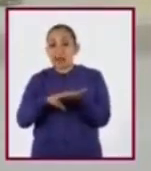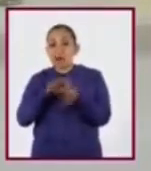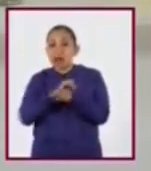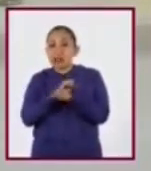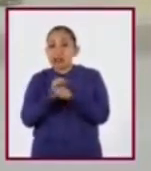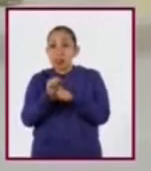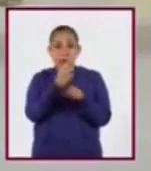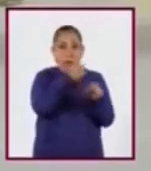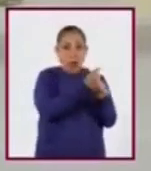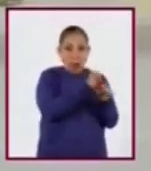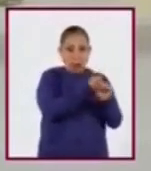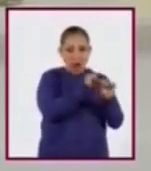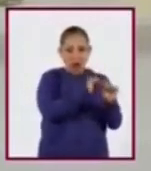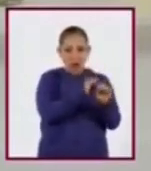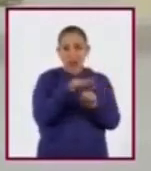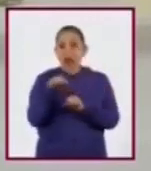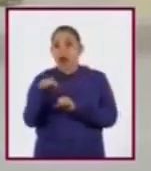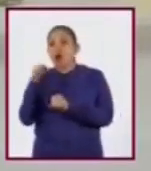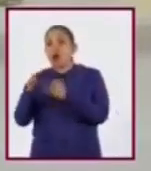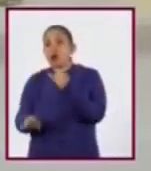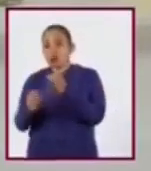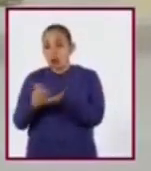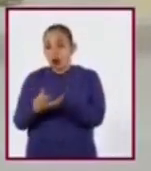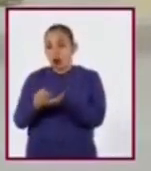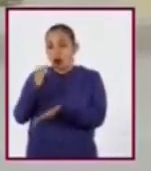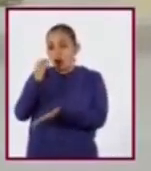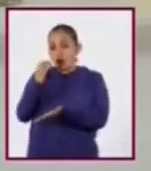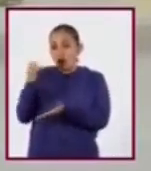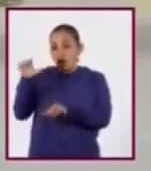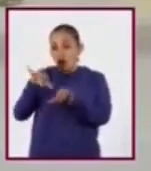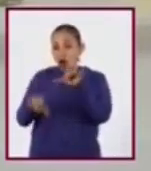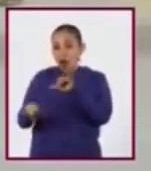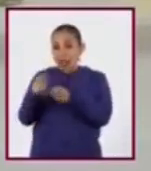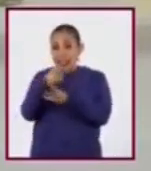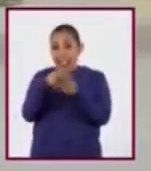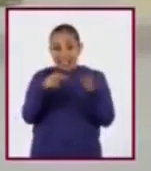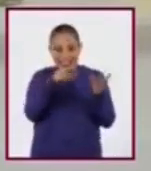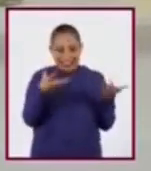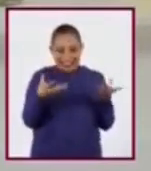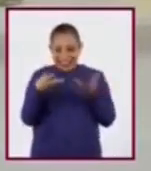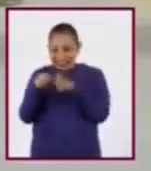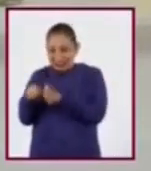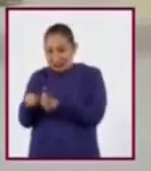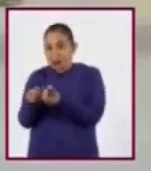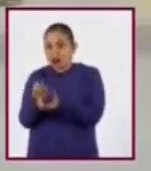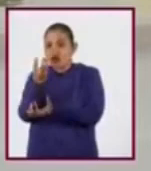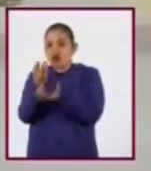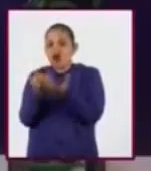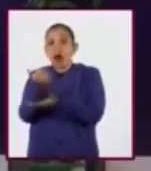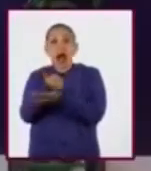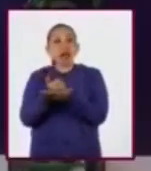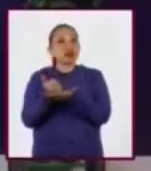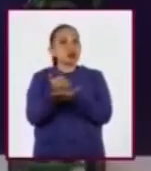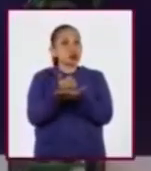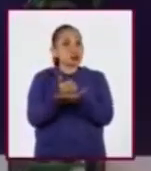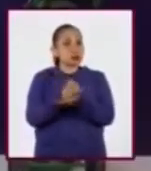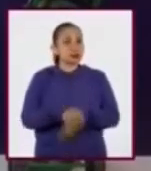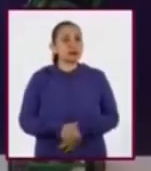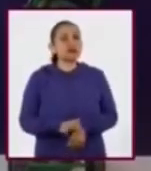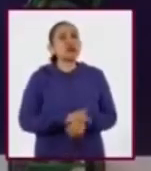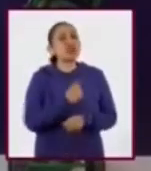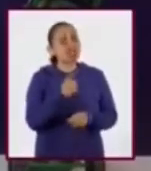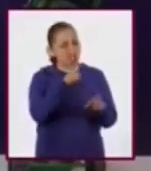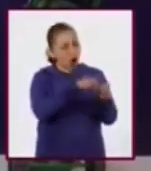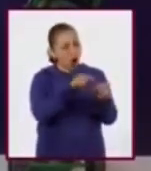que el primero. Y por último, el recipiente con la mezcla de los tres se tornó una flama azul. ¿A qué se